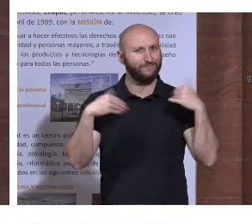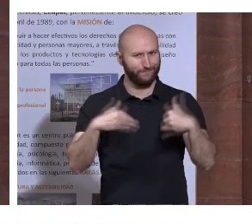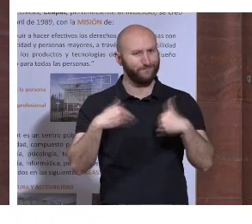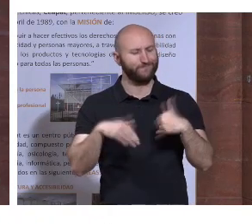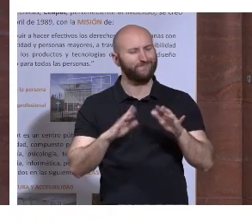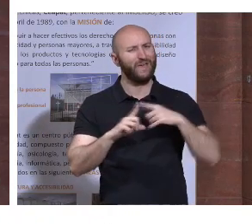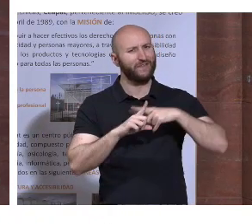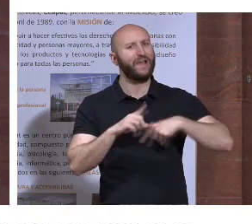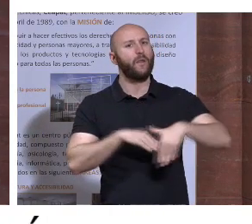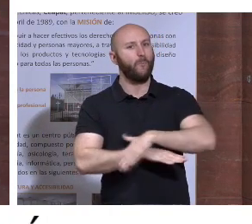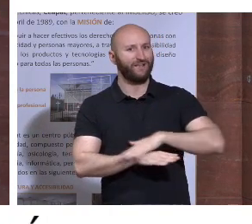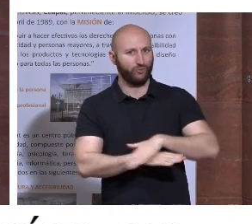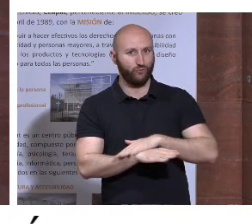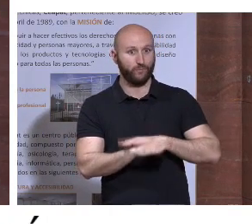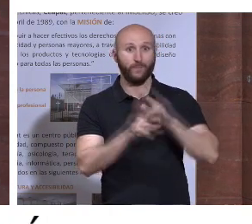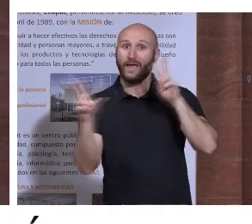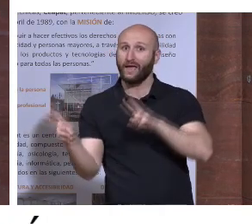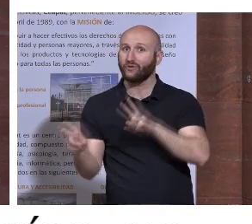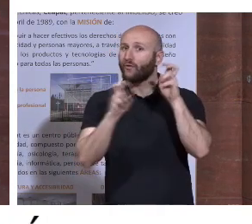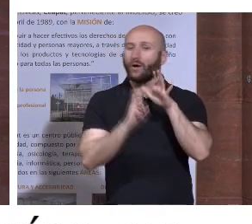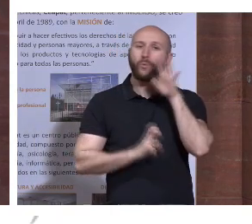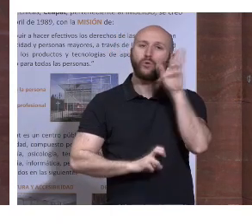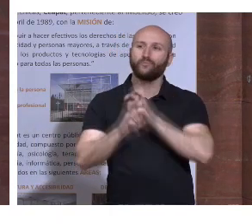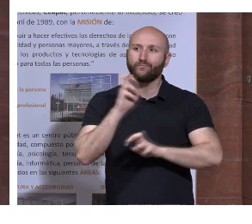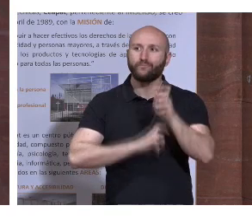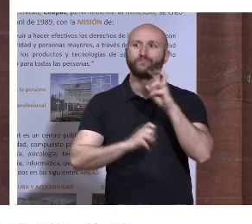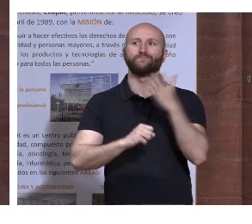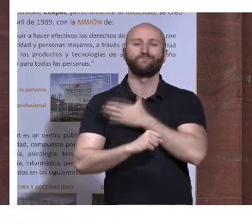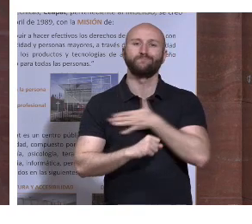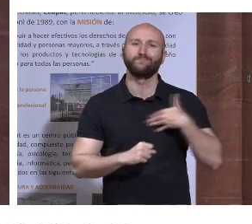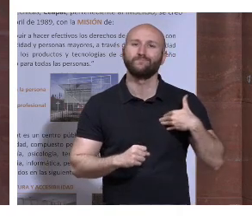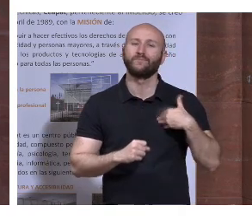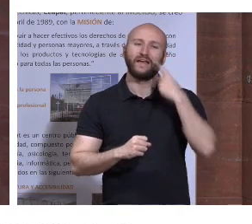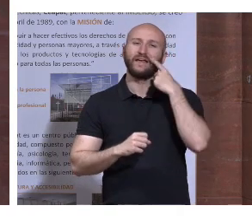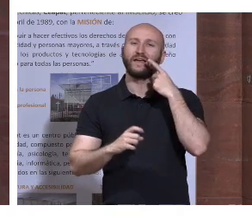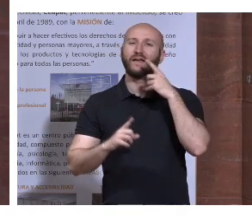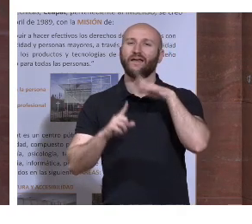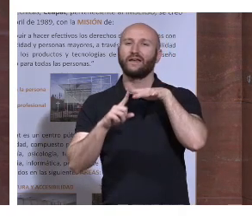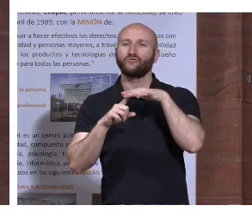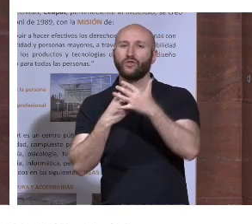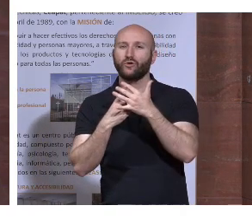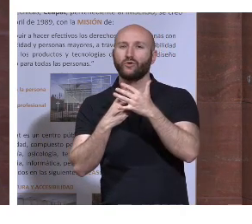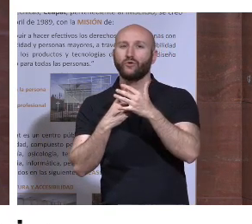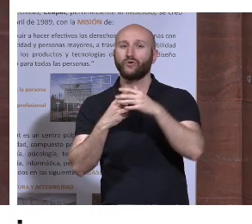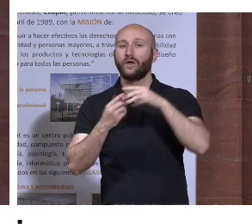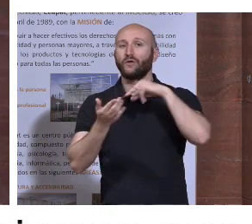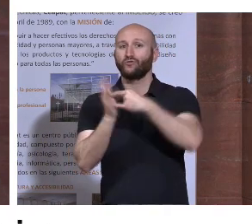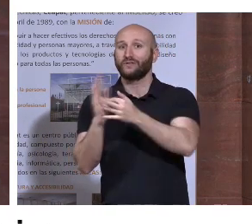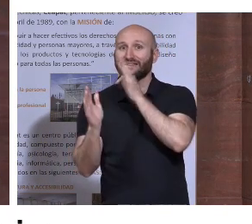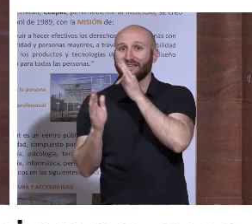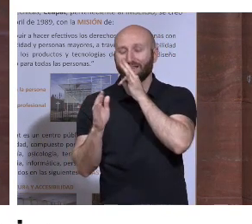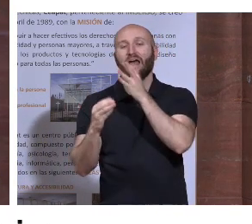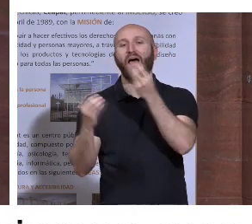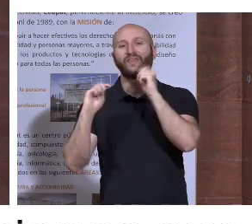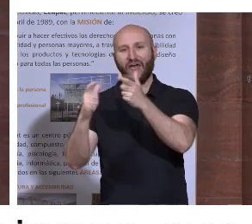básica. Innovamos porque buscamos resolver situaciones que están sin resolver, ¿no? Y